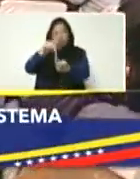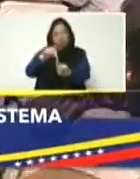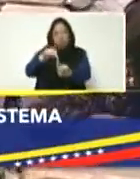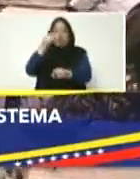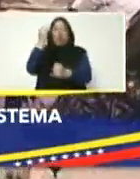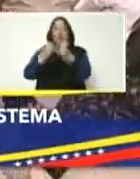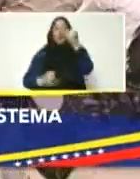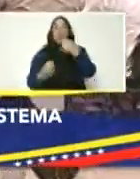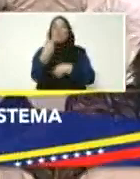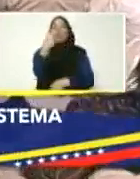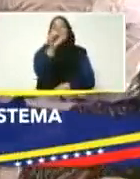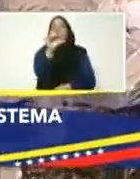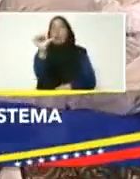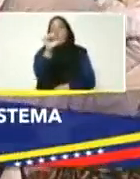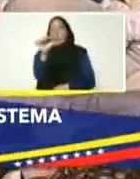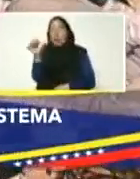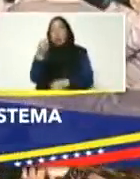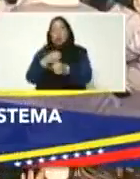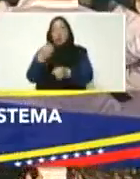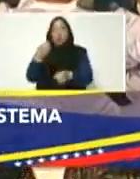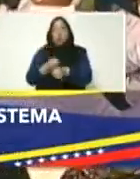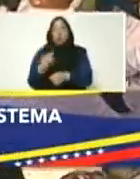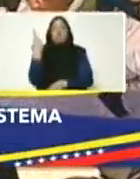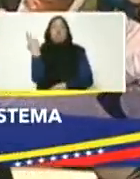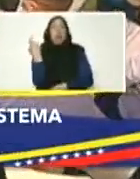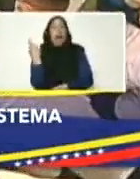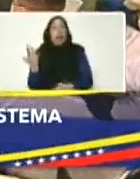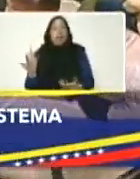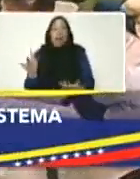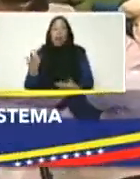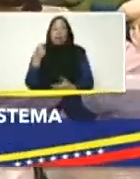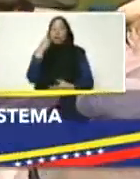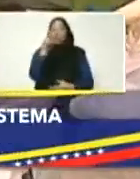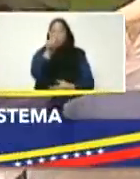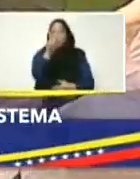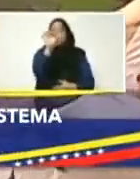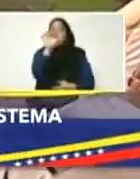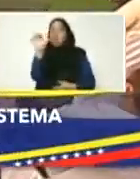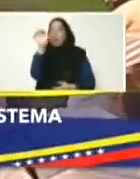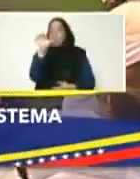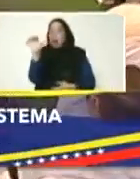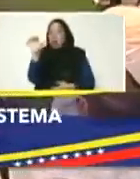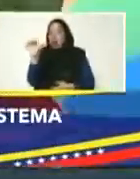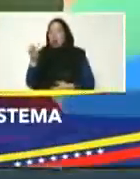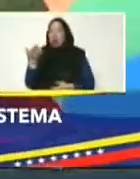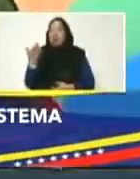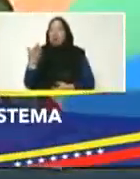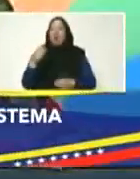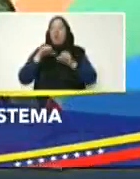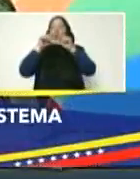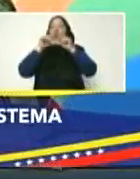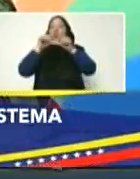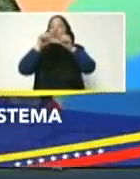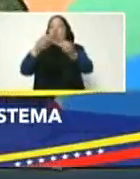últimas 2 semanas, pero también el asunto hay que echar el resto, pues. No termina estas 2 semanas y vamos en